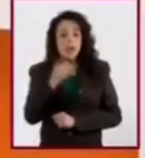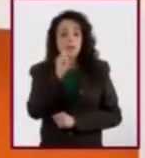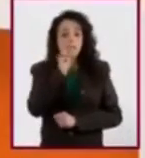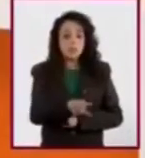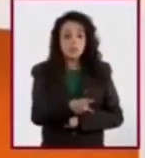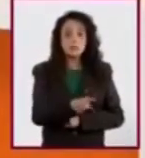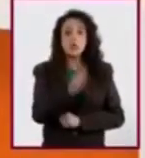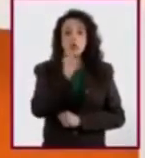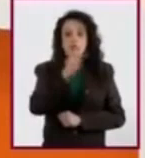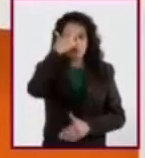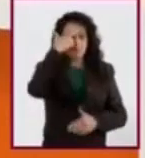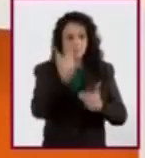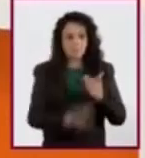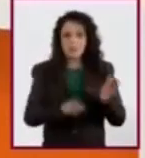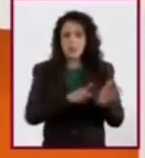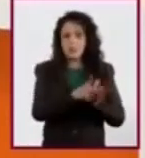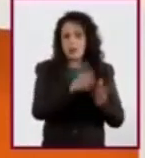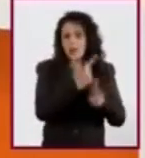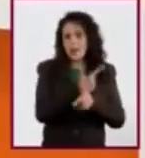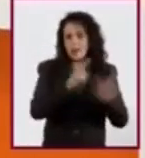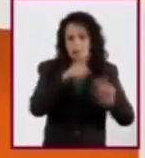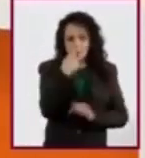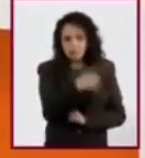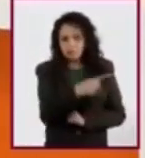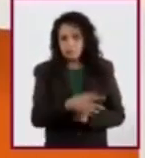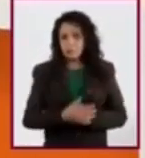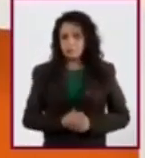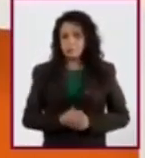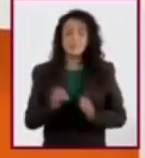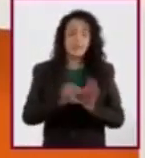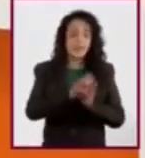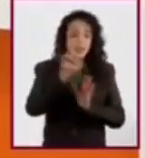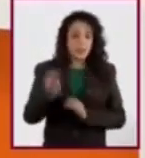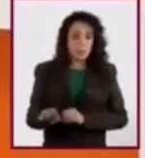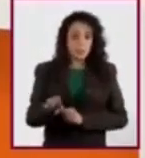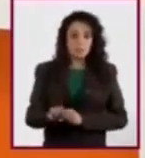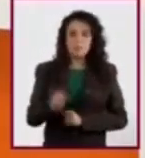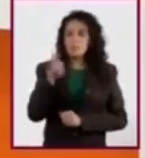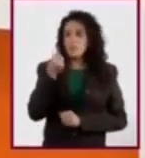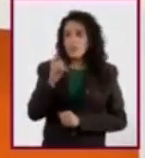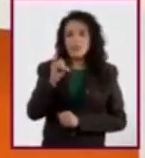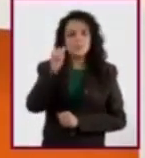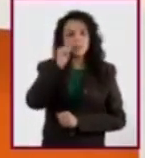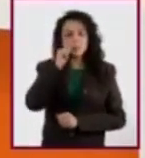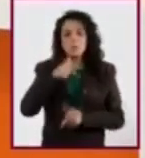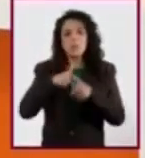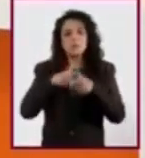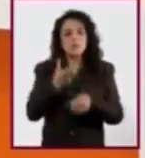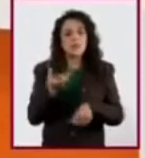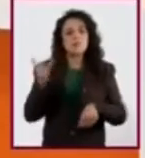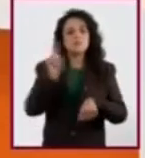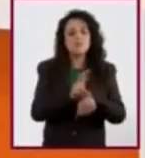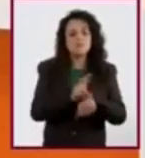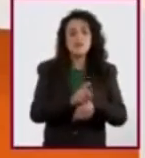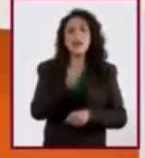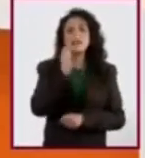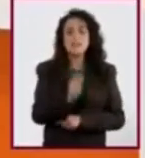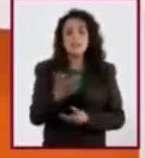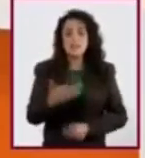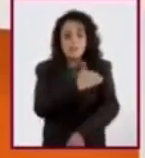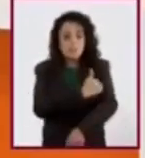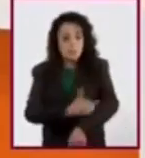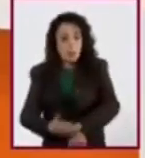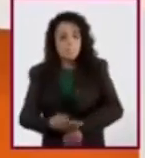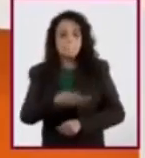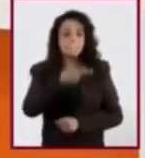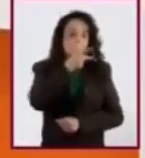libertad. Por ejemplo, algo muy común y que desafortunadamente hace que continúe el machismo es que en las familias, los